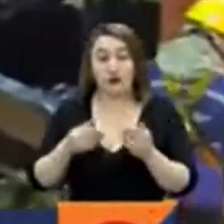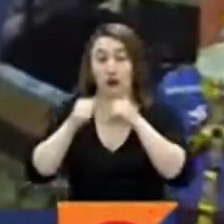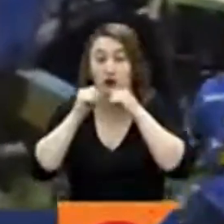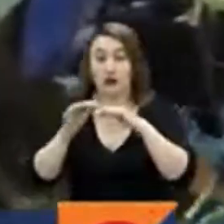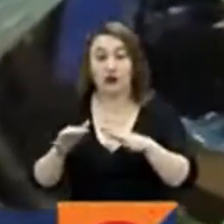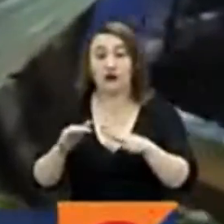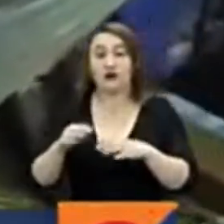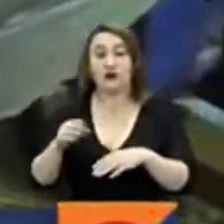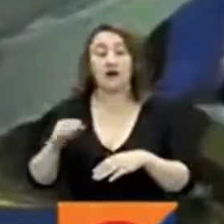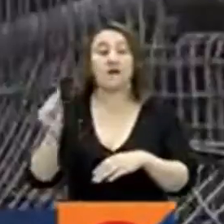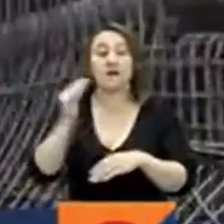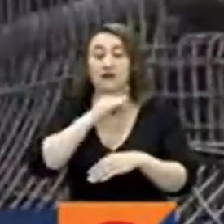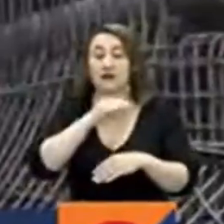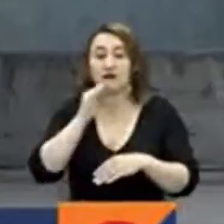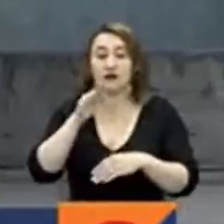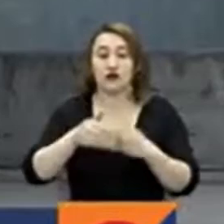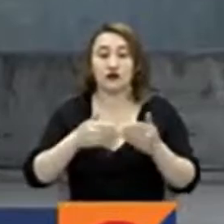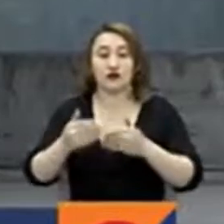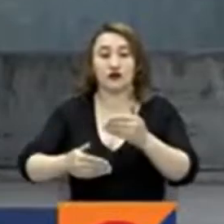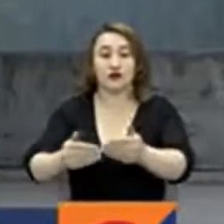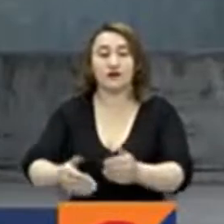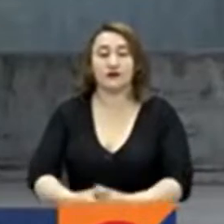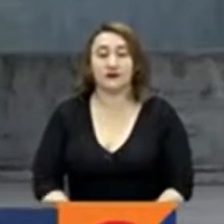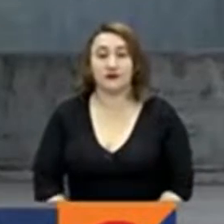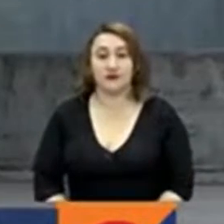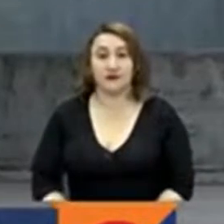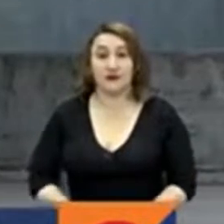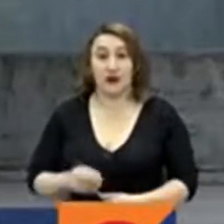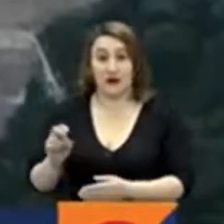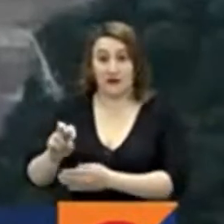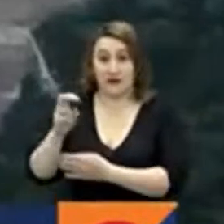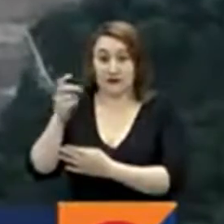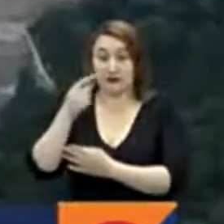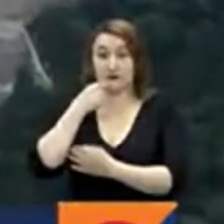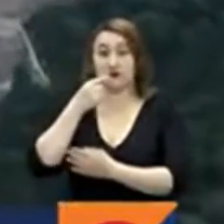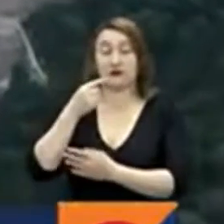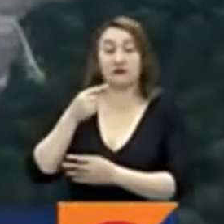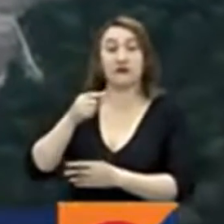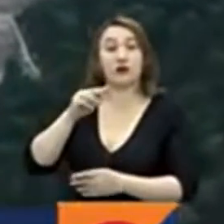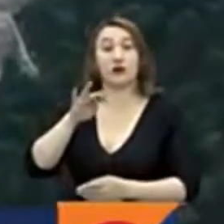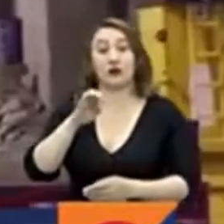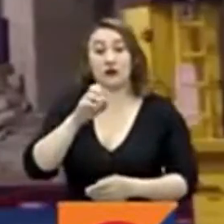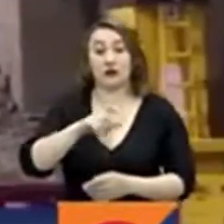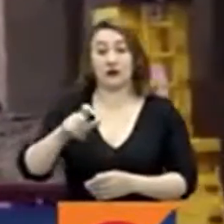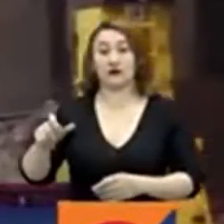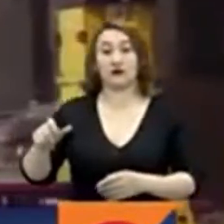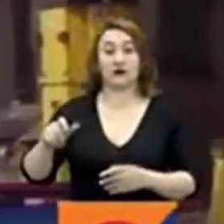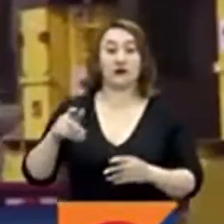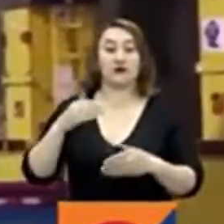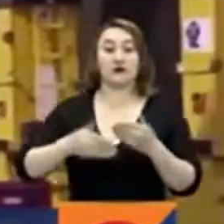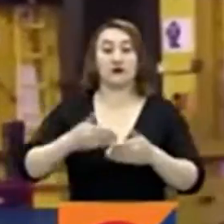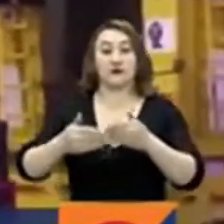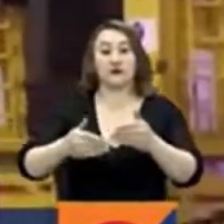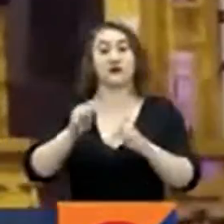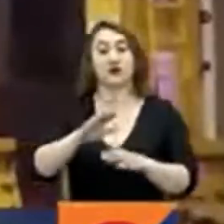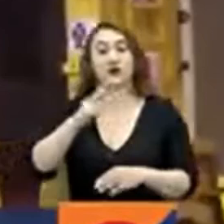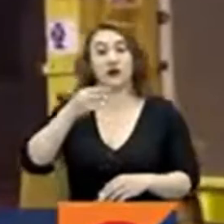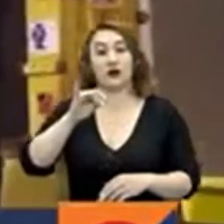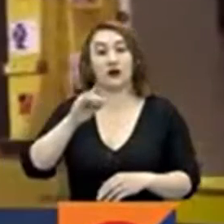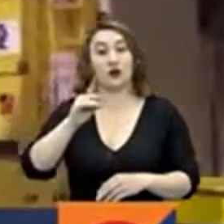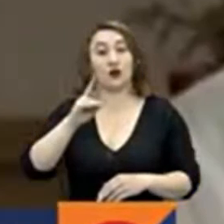fraude procesal. Según el fiscal Francisco Barbosa, 9 personas serán procesadas por la emergencia en Hidroituango en el